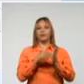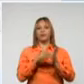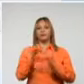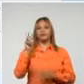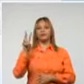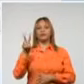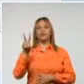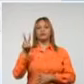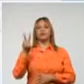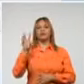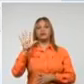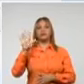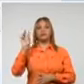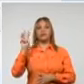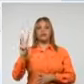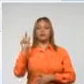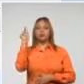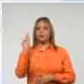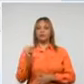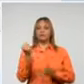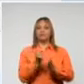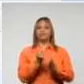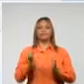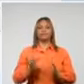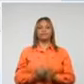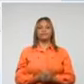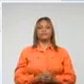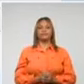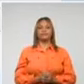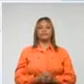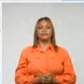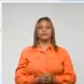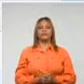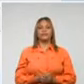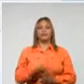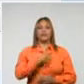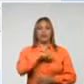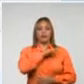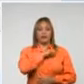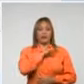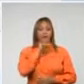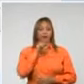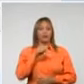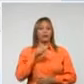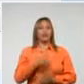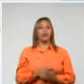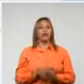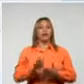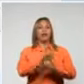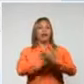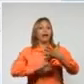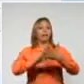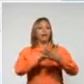12.194.253 casos confirmados. Y ayer en nuestra región fallecieron